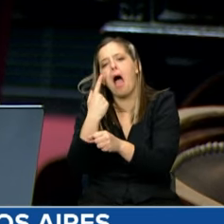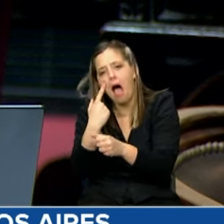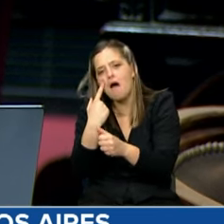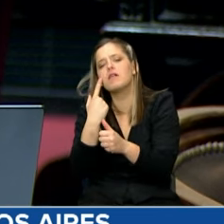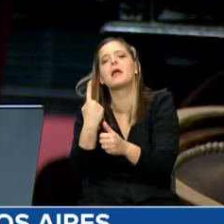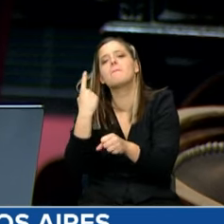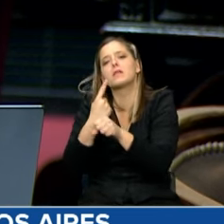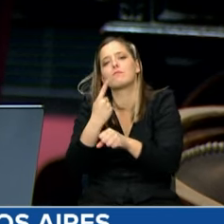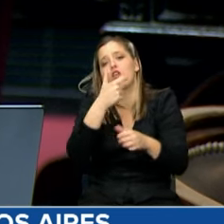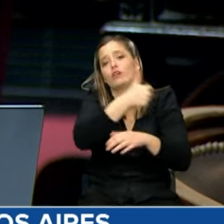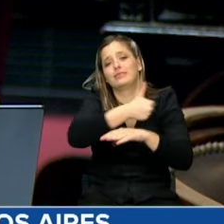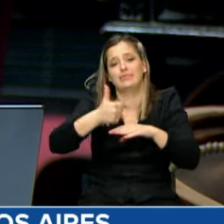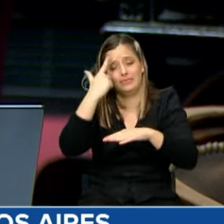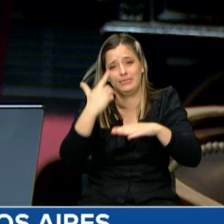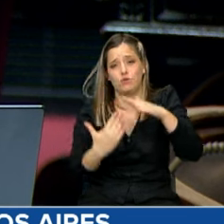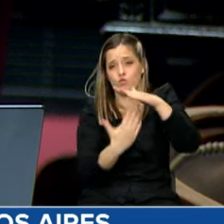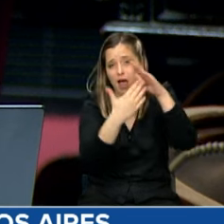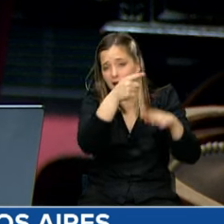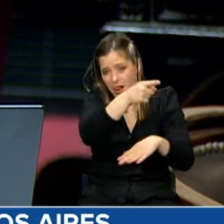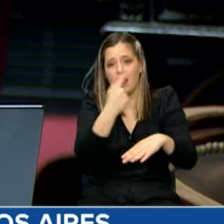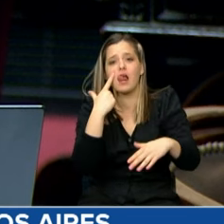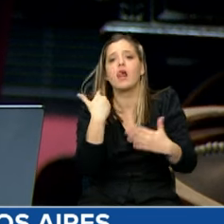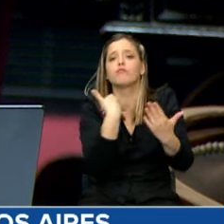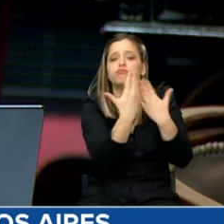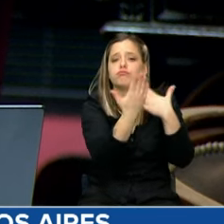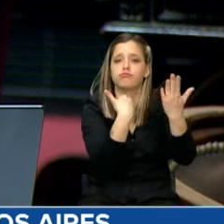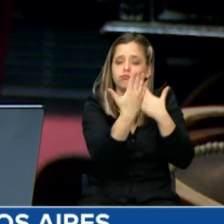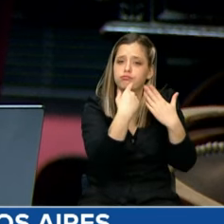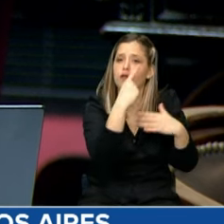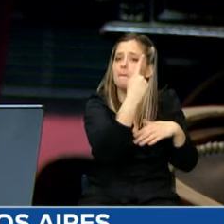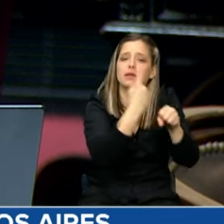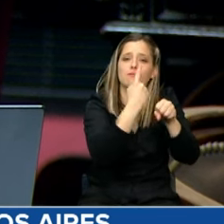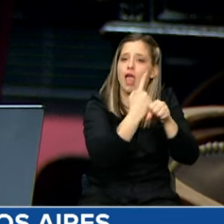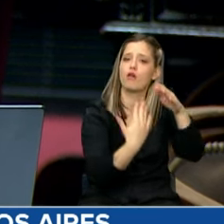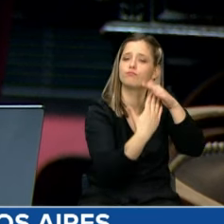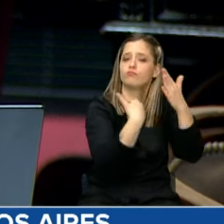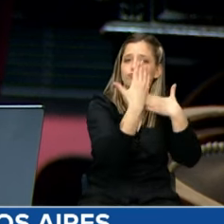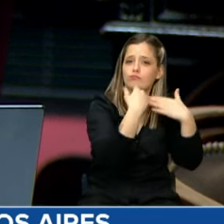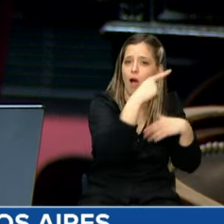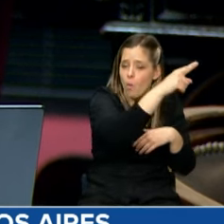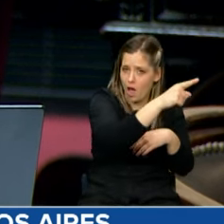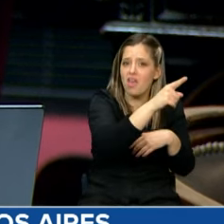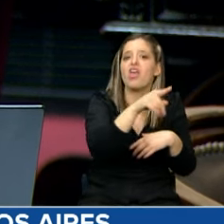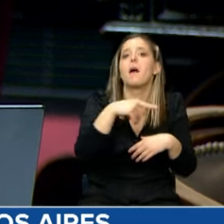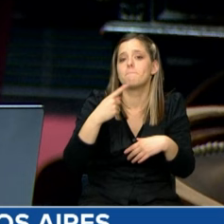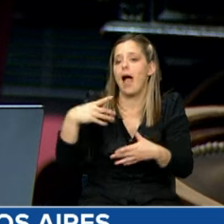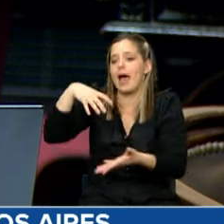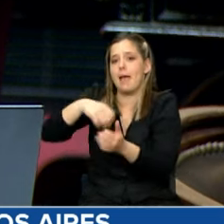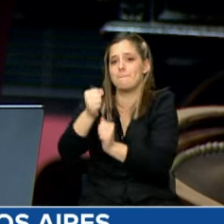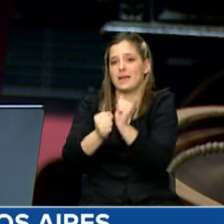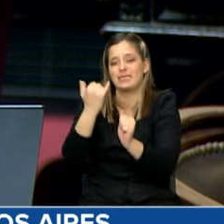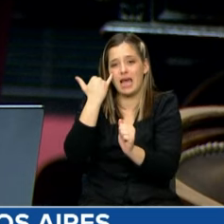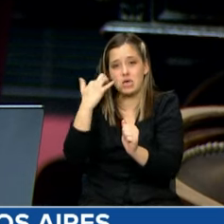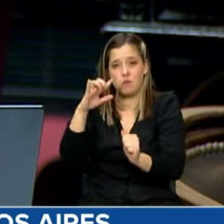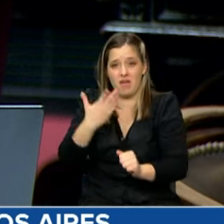tribunal del doctor Ariel lijo y ante el tribunal de la jueza loreta presca para que nuestra compañía Estatal que explota hoy en